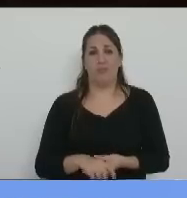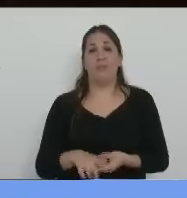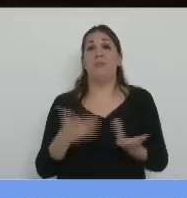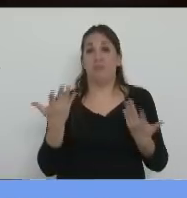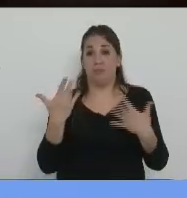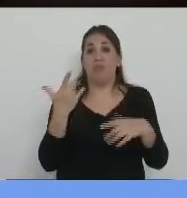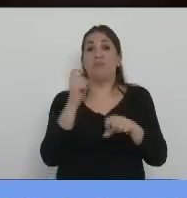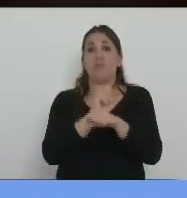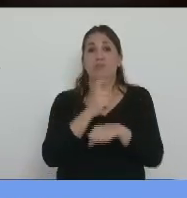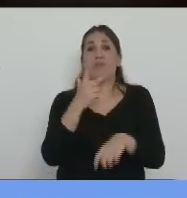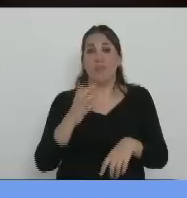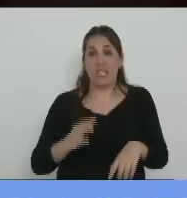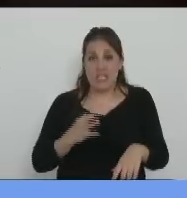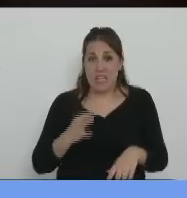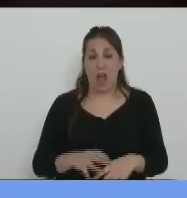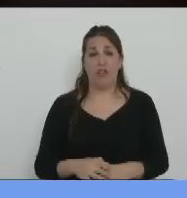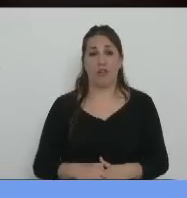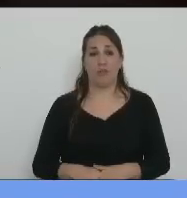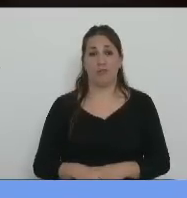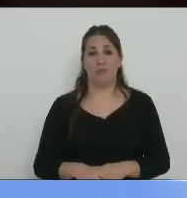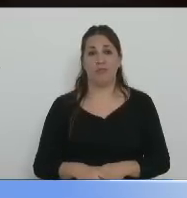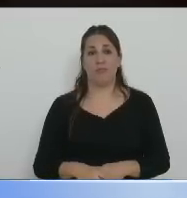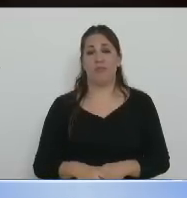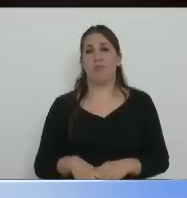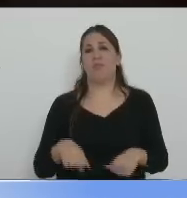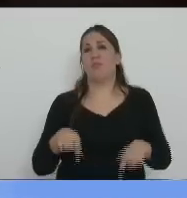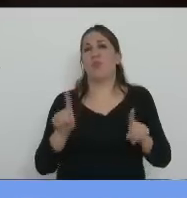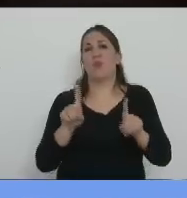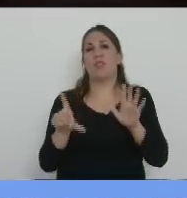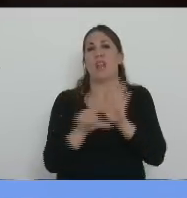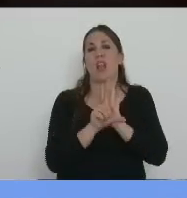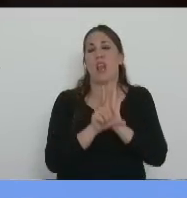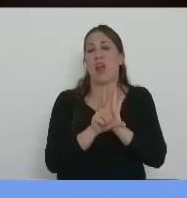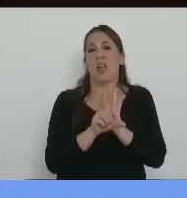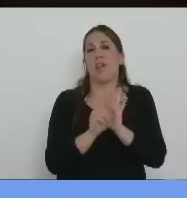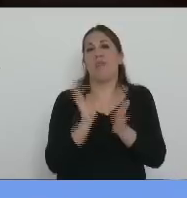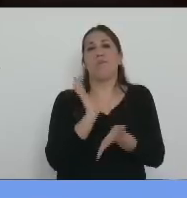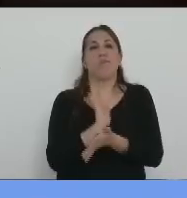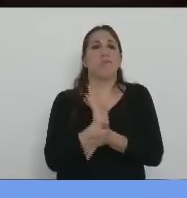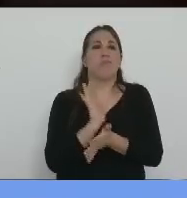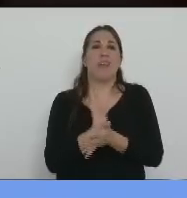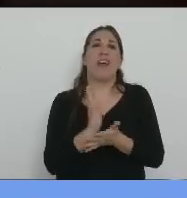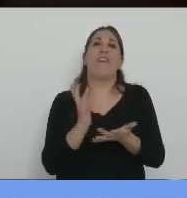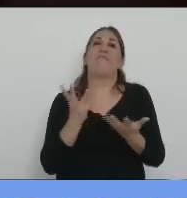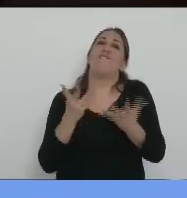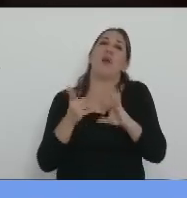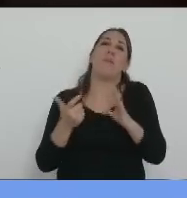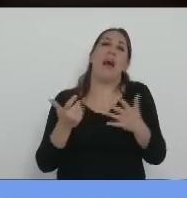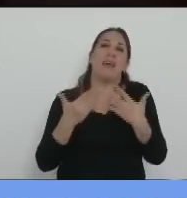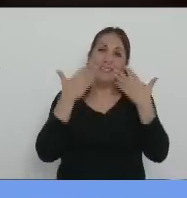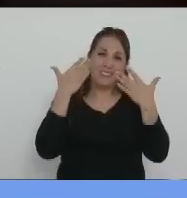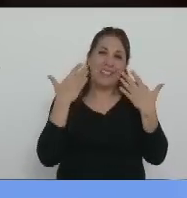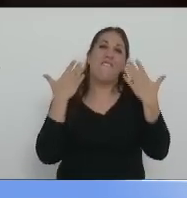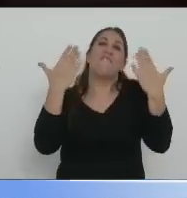obviamente que esta no es una ley como decíamos en algún momento de 'feliz cumpleaños' ni que nos van a